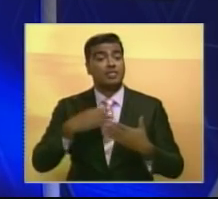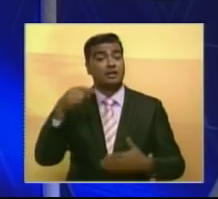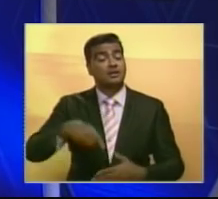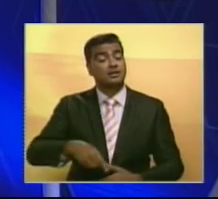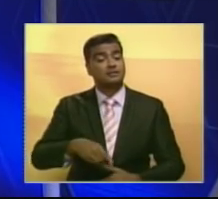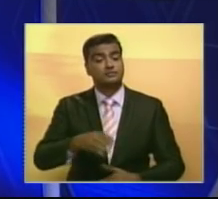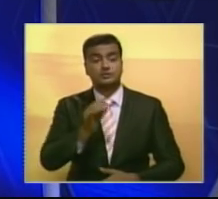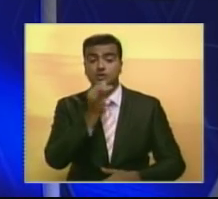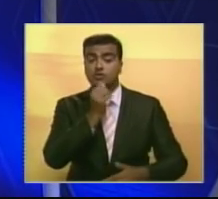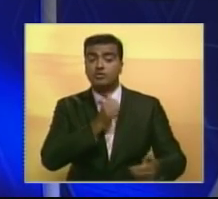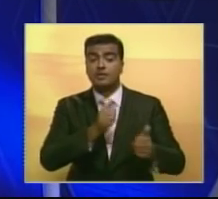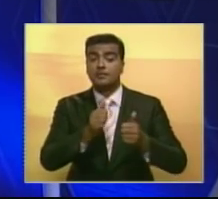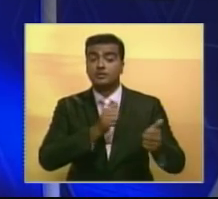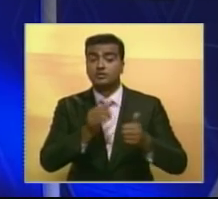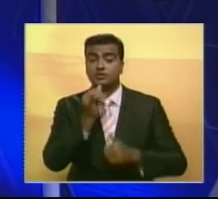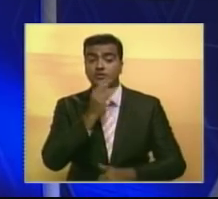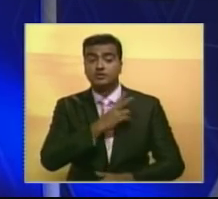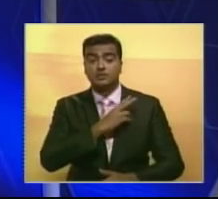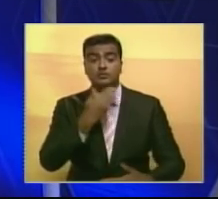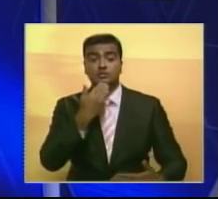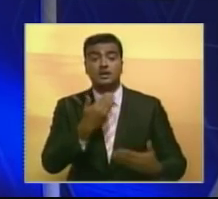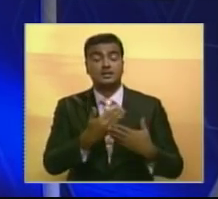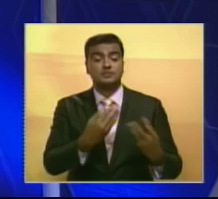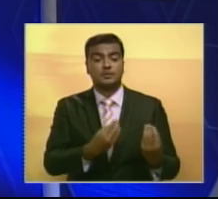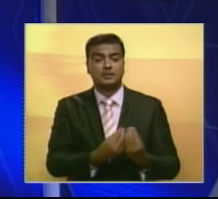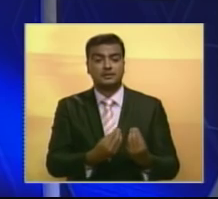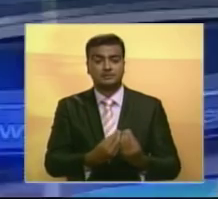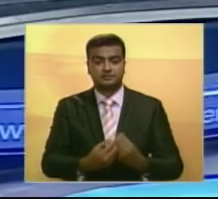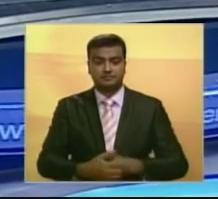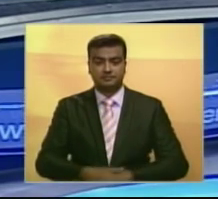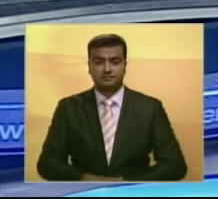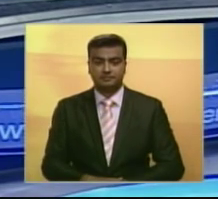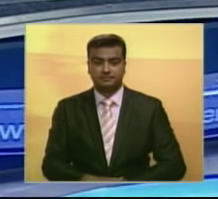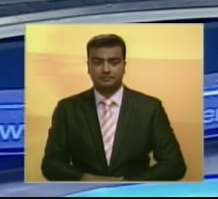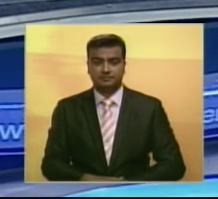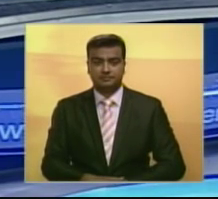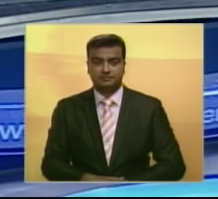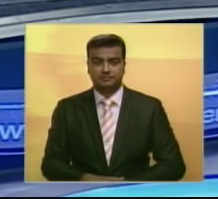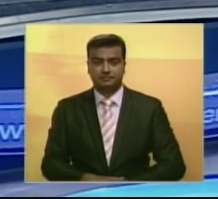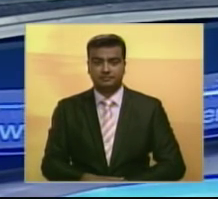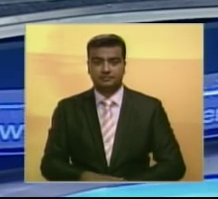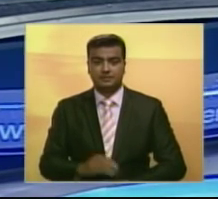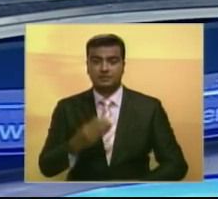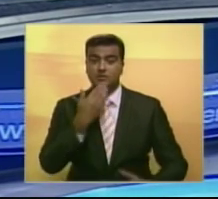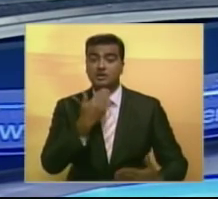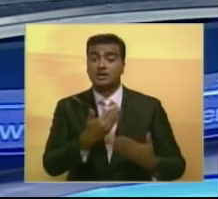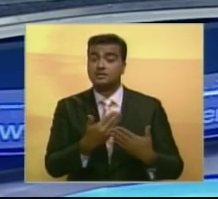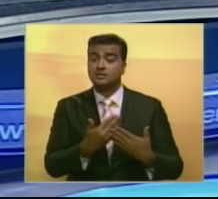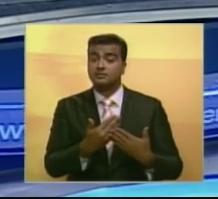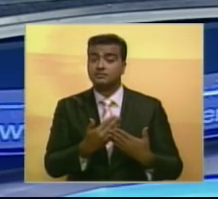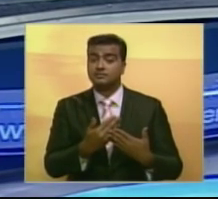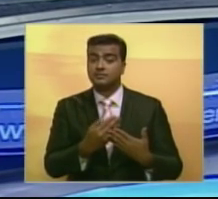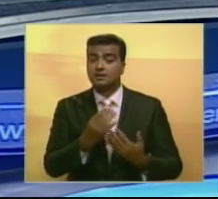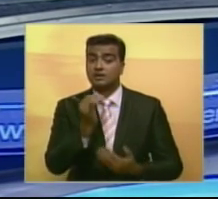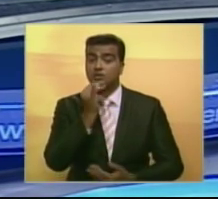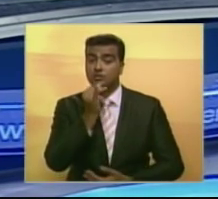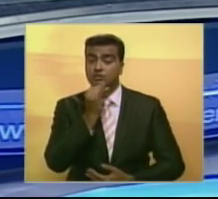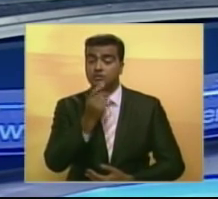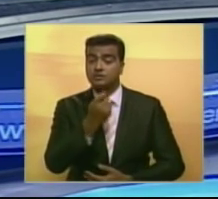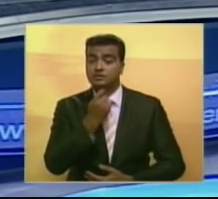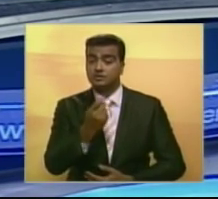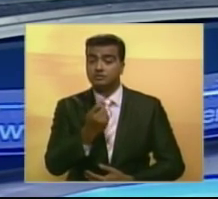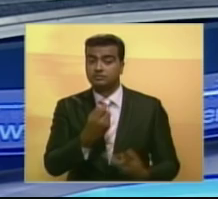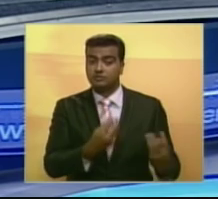deportiva en Noticiero Venevisión. Gracias por su compañía. Gracias, Tony. Al regreso en Entrevista Venevisión